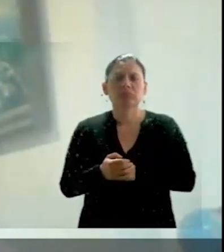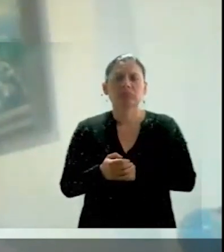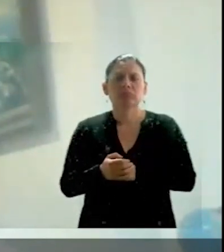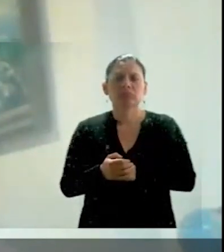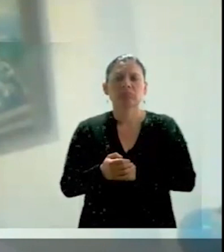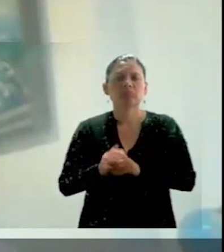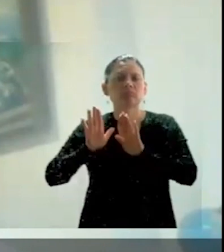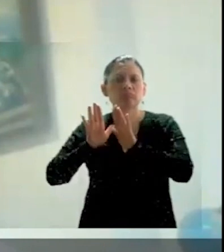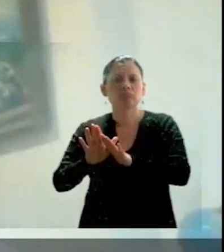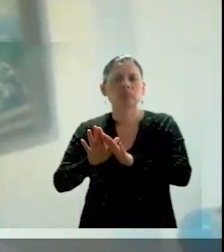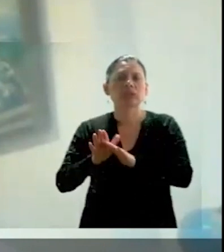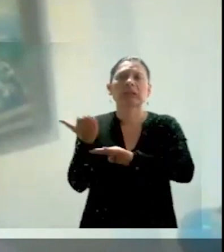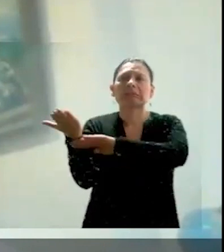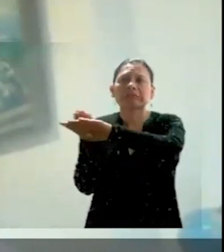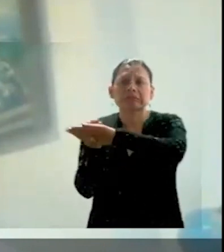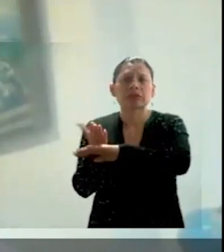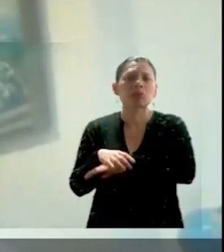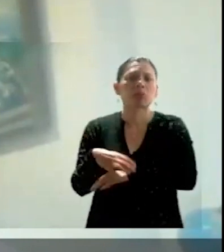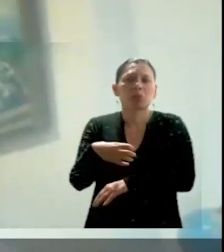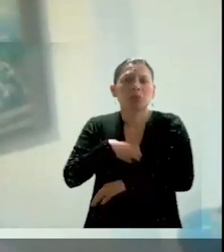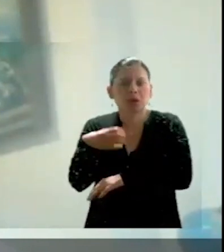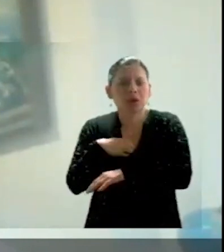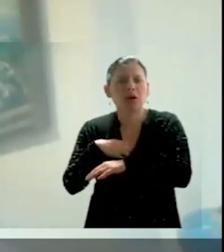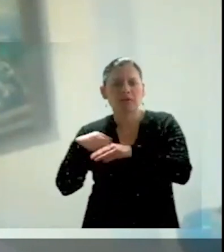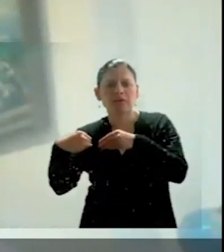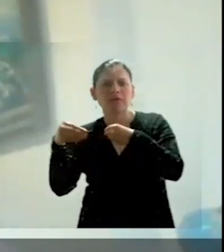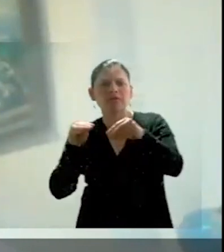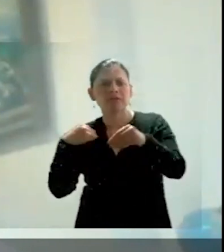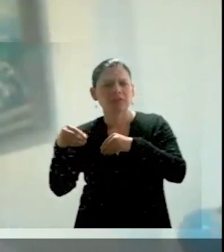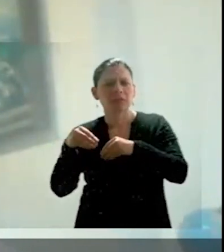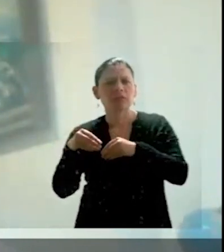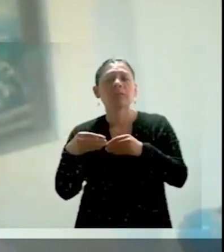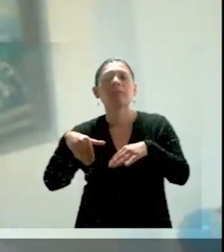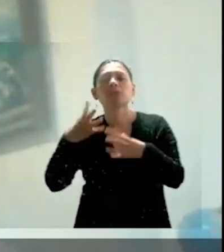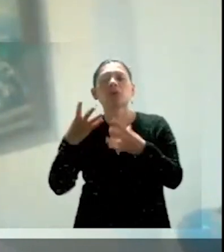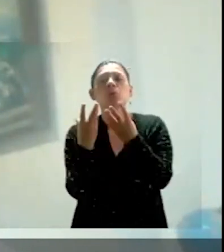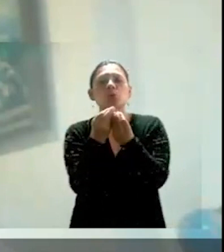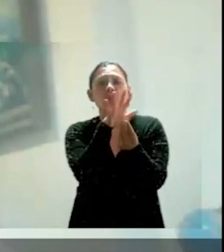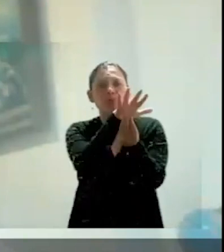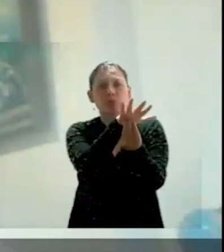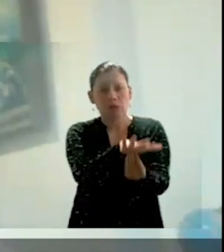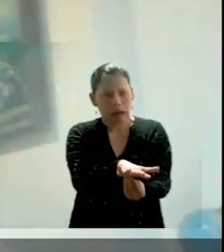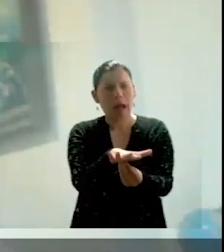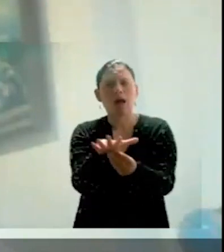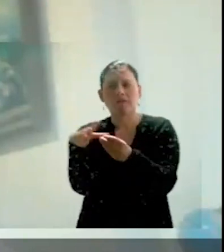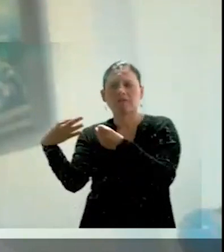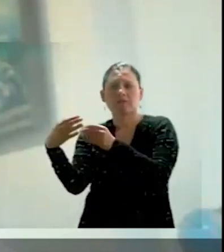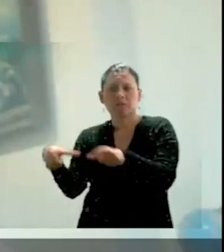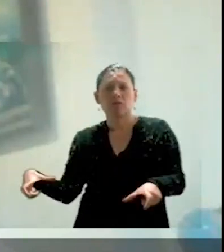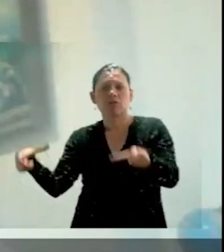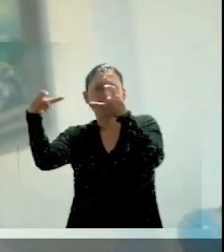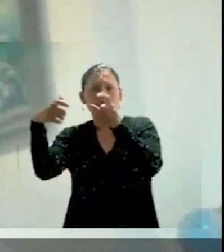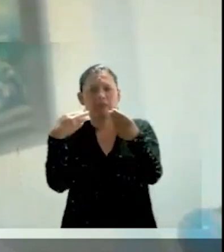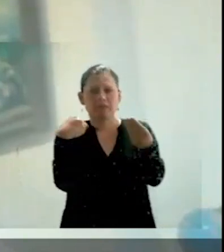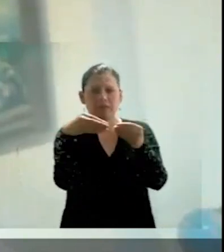para los peticionarios, se ha dado cuando se trata de grupos vulnerables y